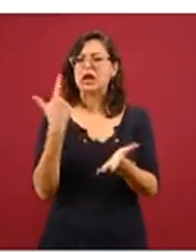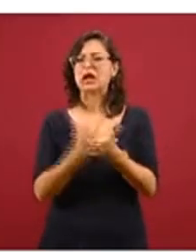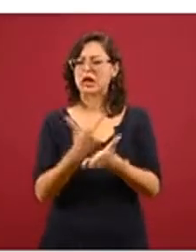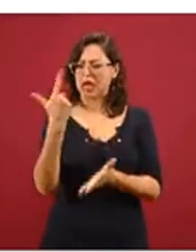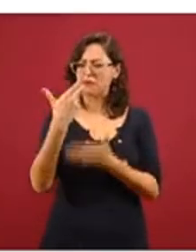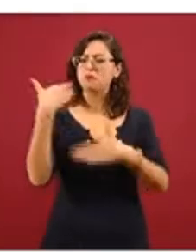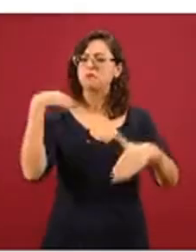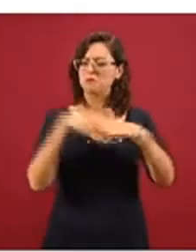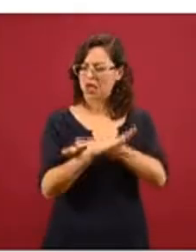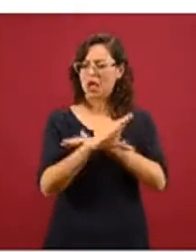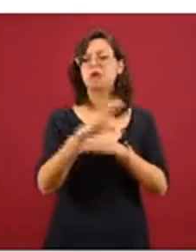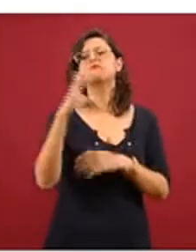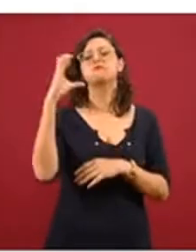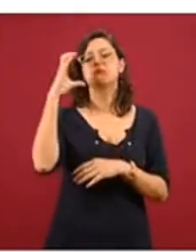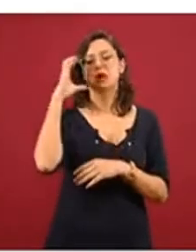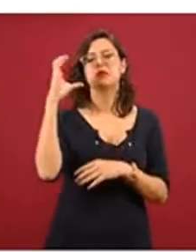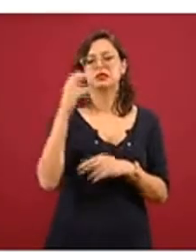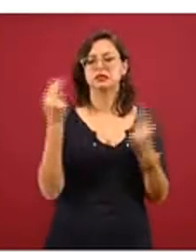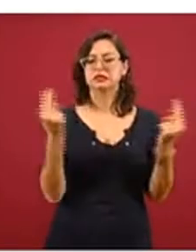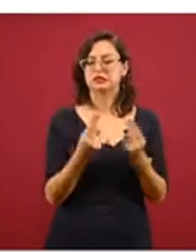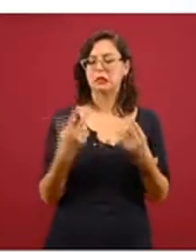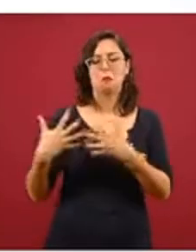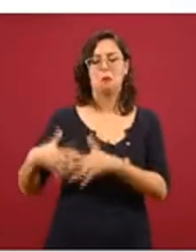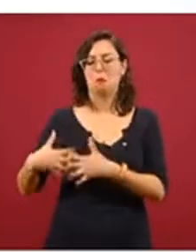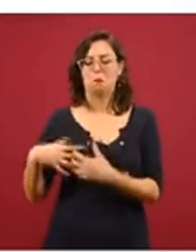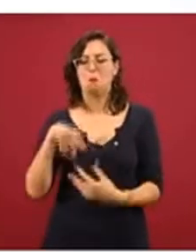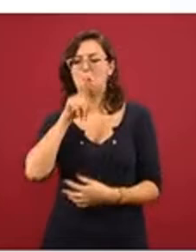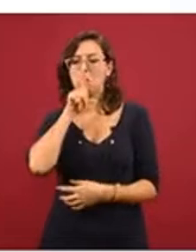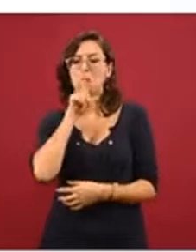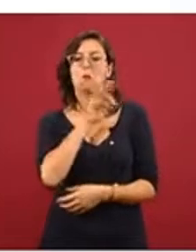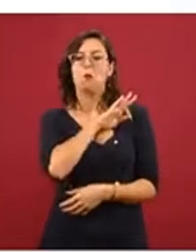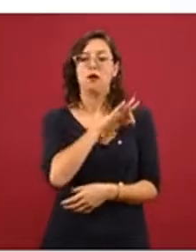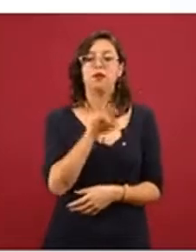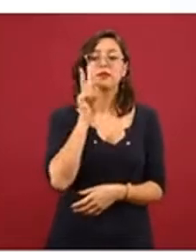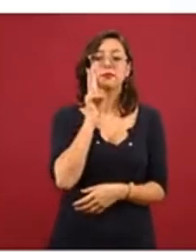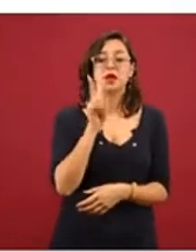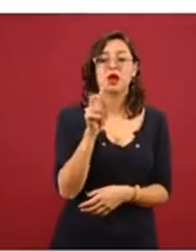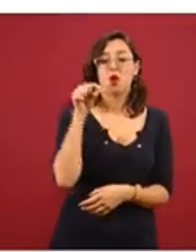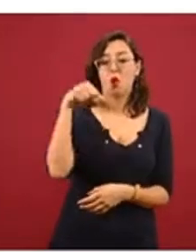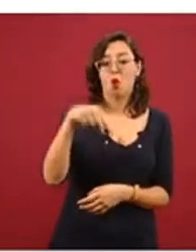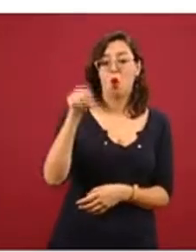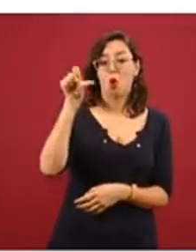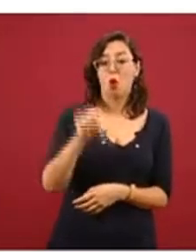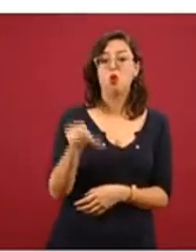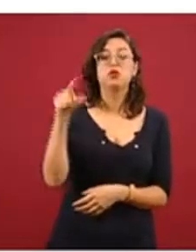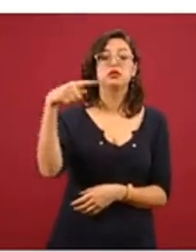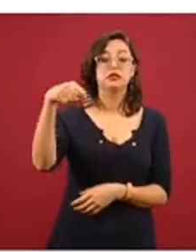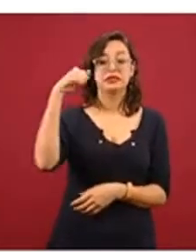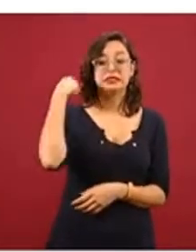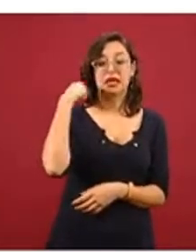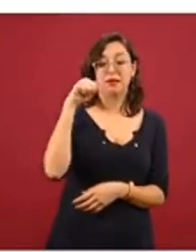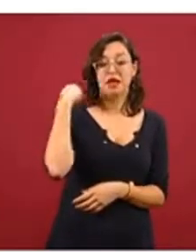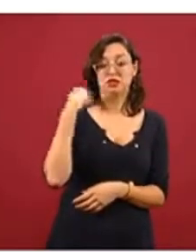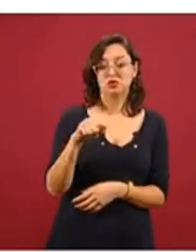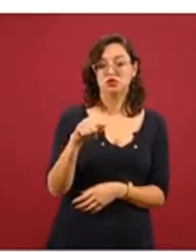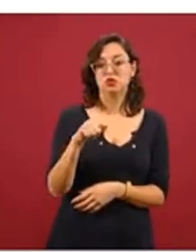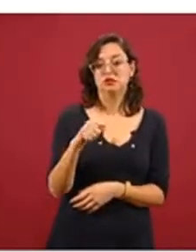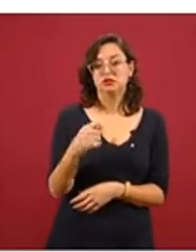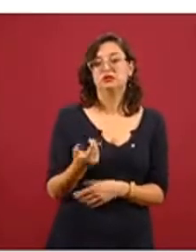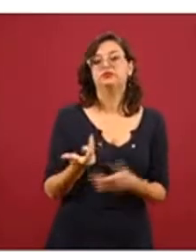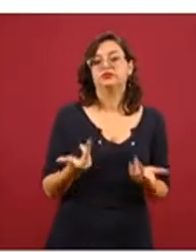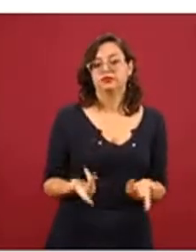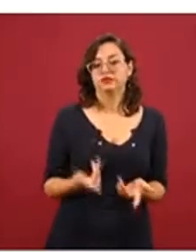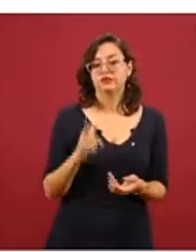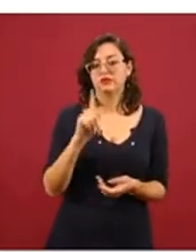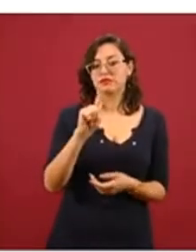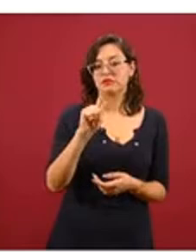hospitalizados. Vemos que solamente Tabasco para el día de hoy rebasa ligeramente ese margen de